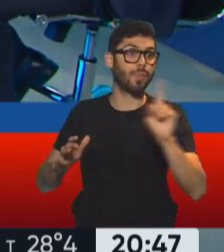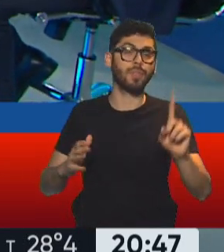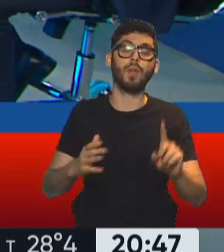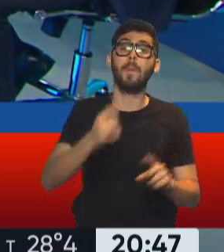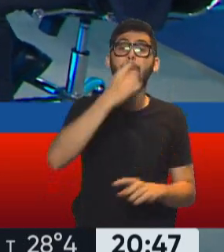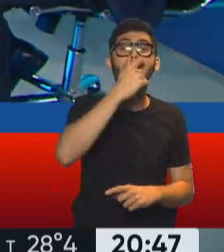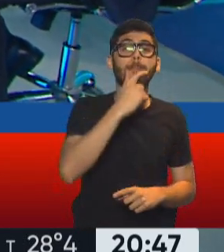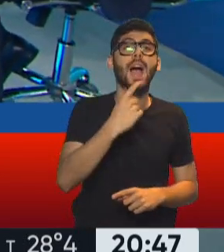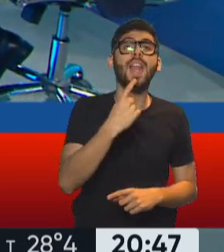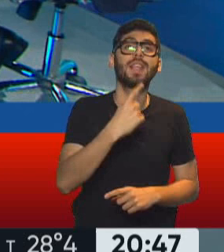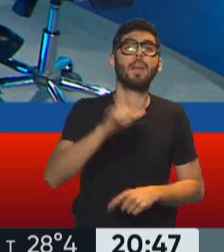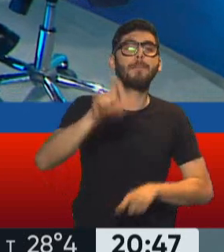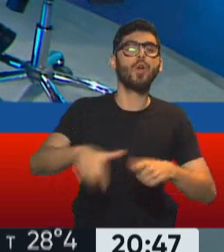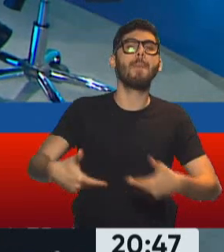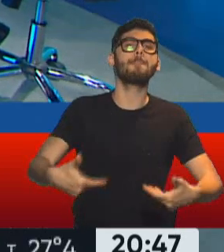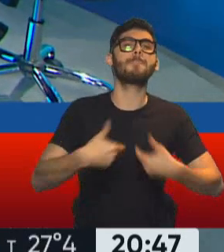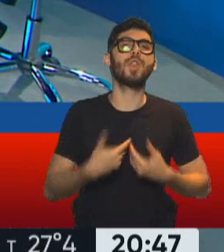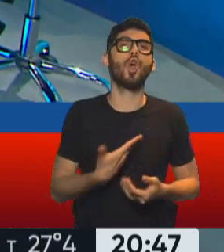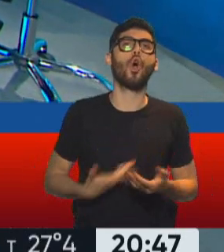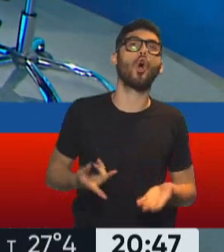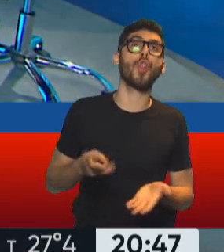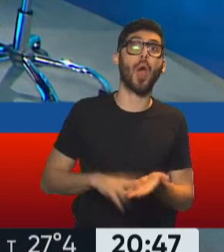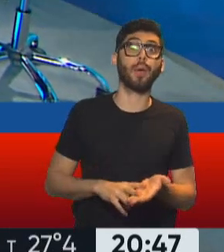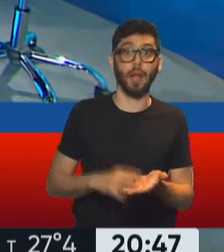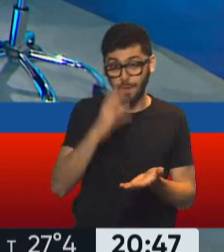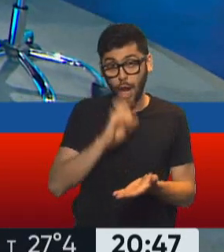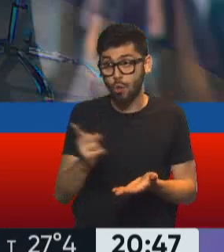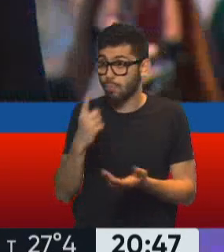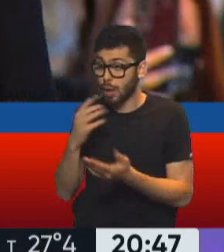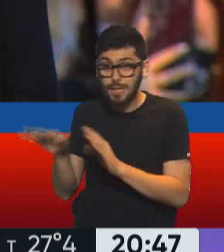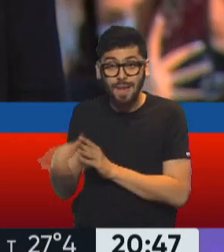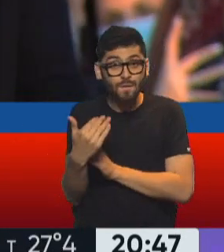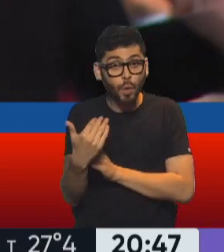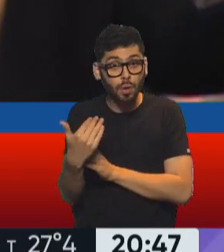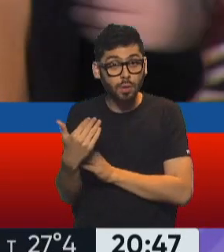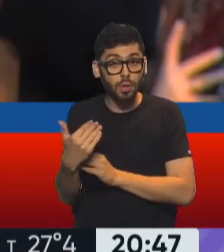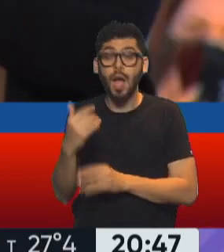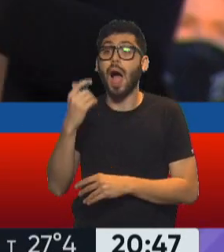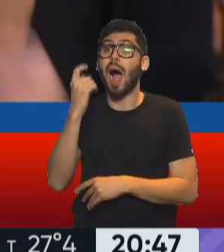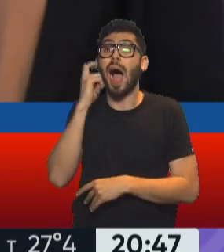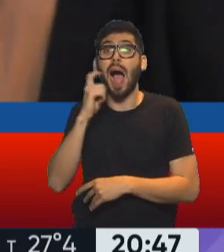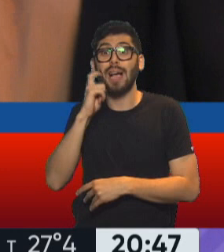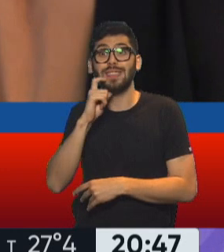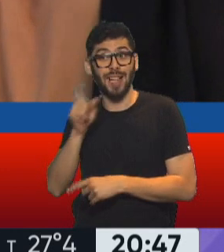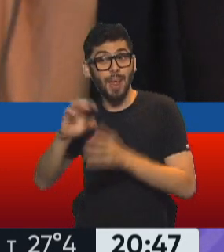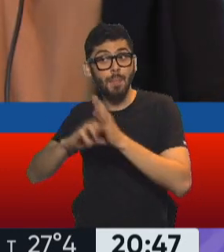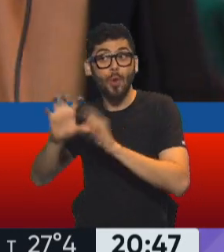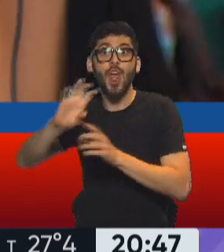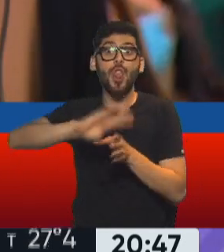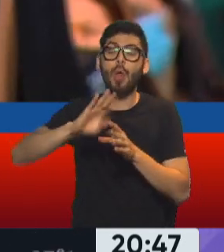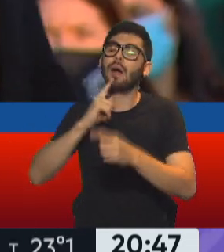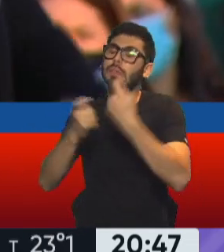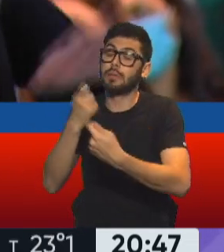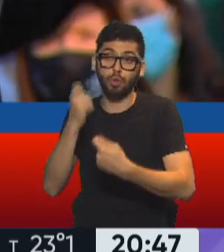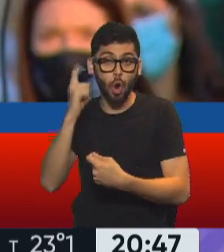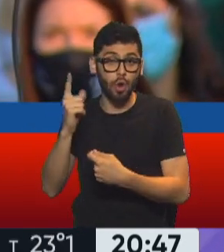gobernar. Parece que a Vidal no, porque se fue. Vamos. Axel ayer la Sí. gobernación renegoció la deuda que dejó Vidal, y Vidal endeudó a la